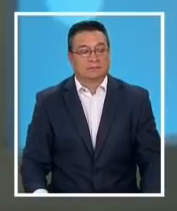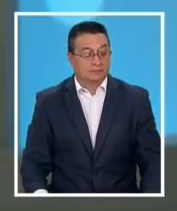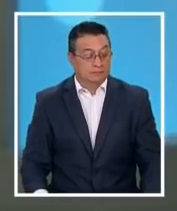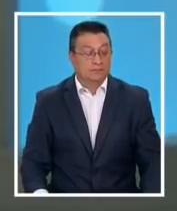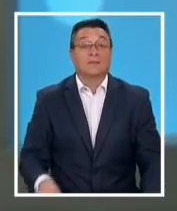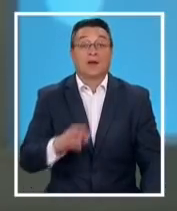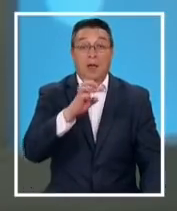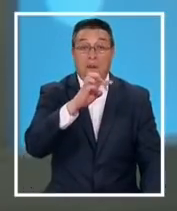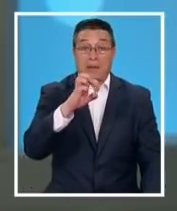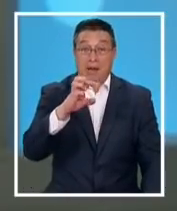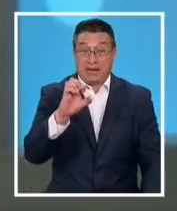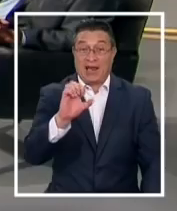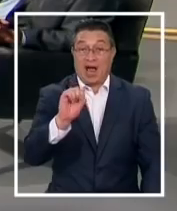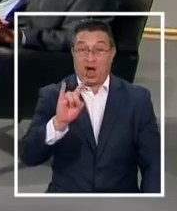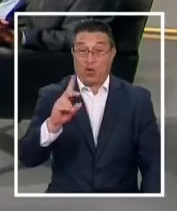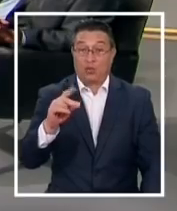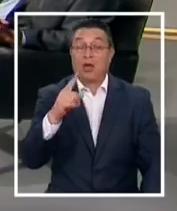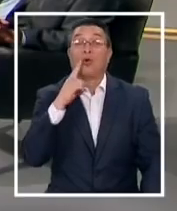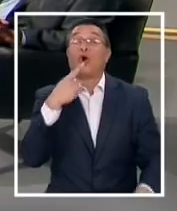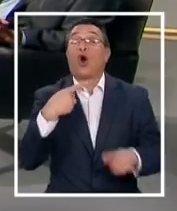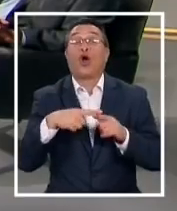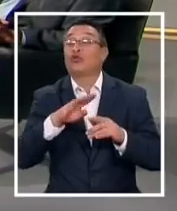Pepe out. ¿Algo que agregar, Pepe?